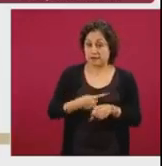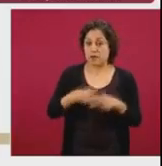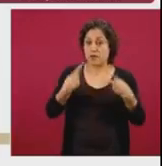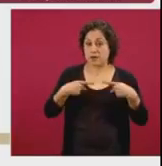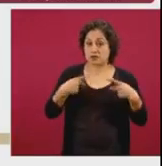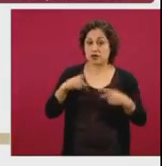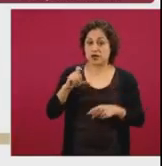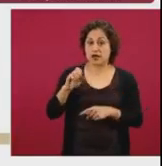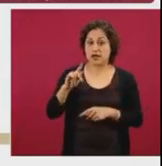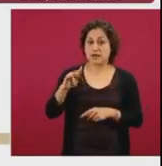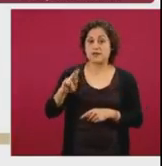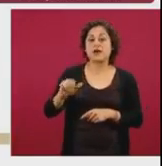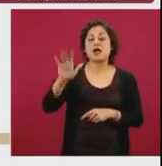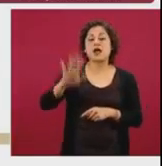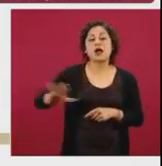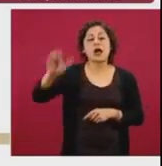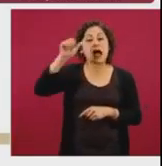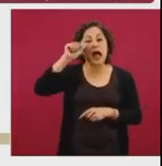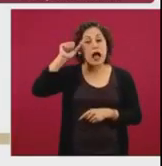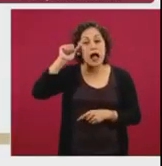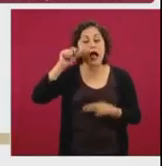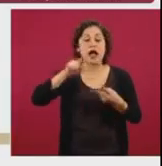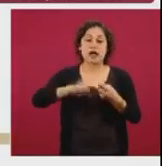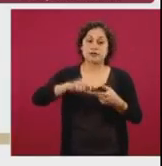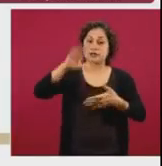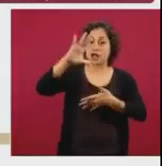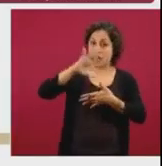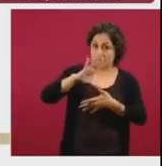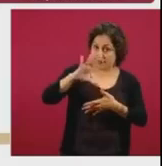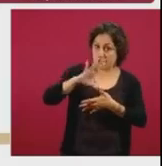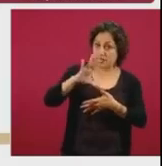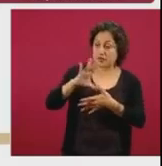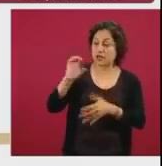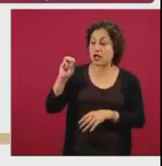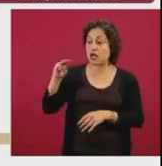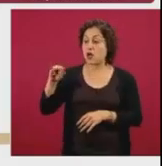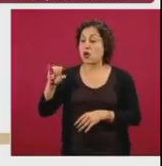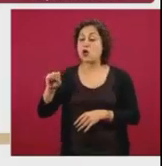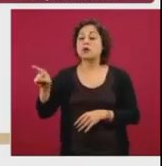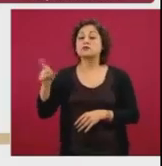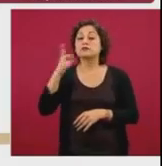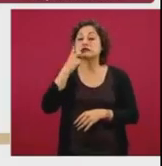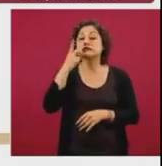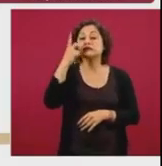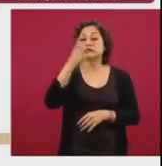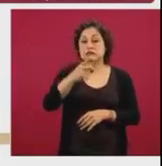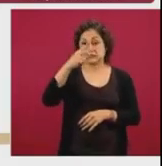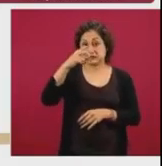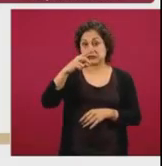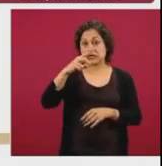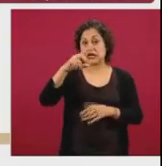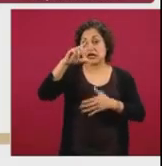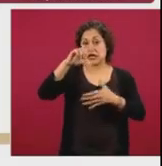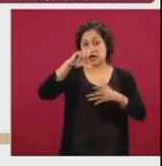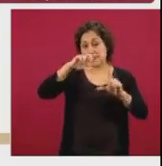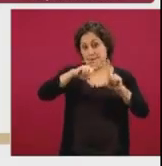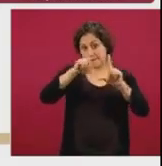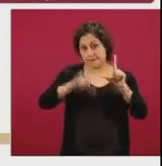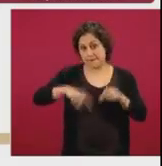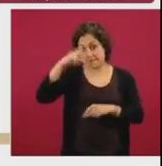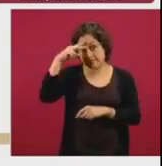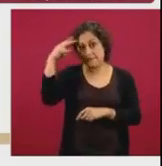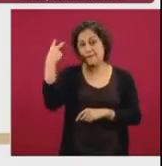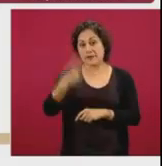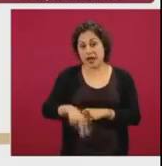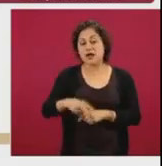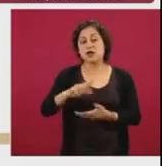somos la segunda región de la Organización Mundial de la Salud que tenemos casos, o el número mayor de casos, principalmente